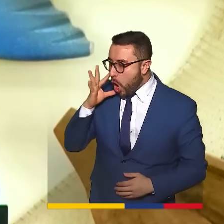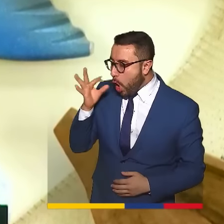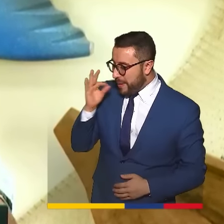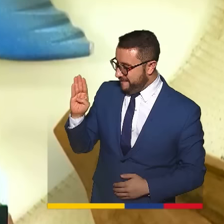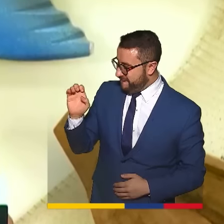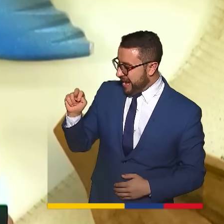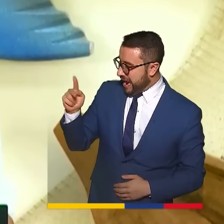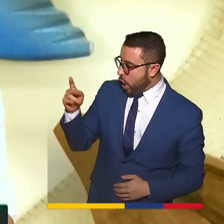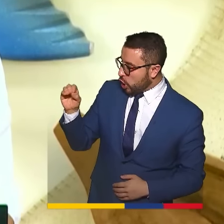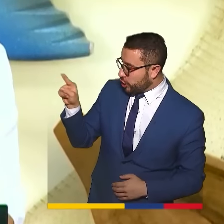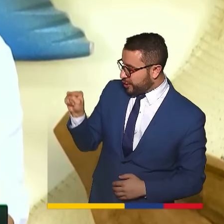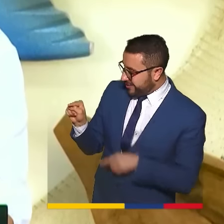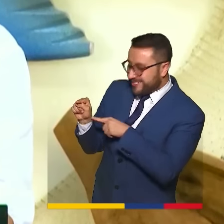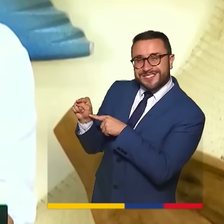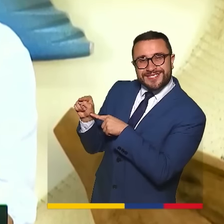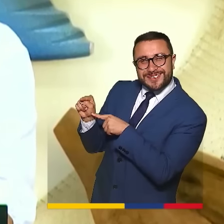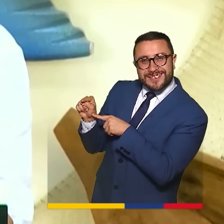las escuelas.